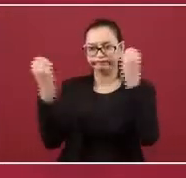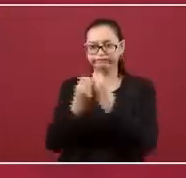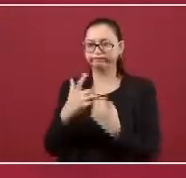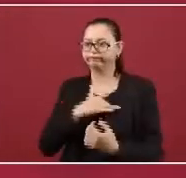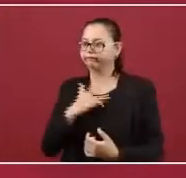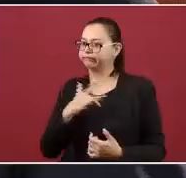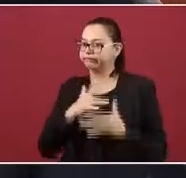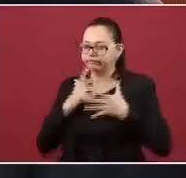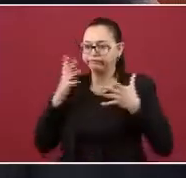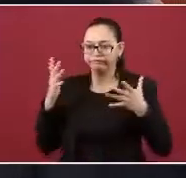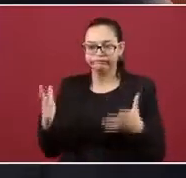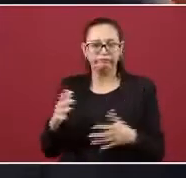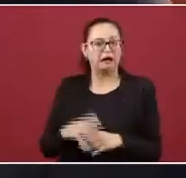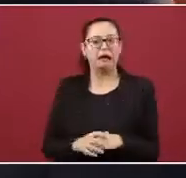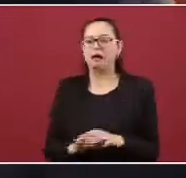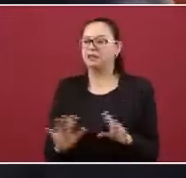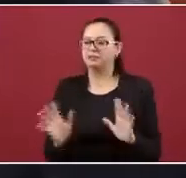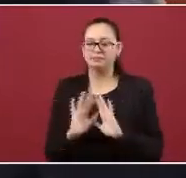ni a